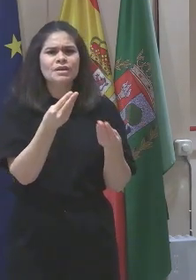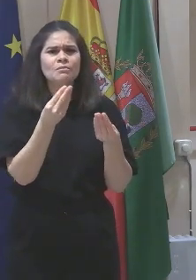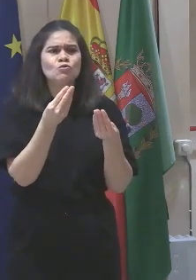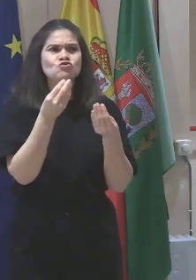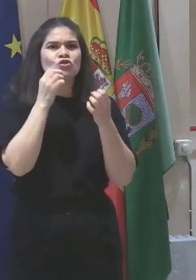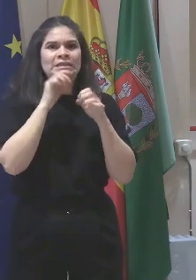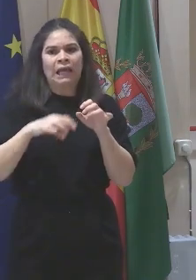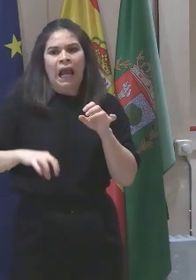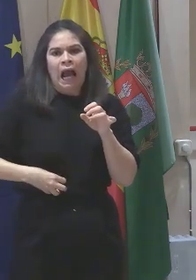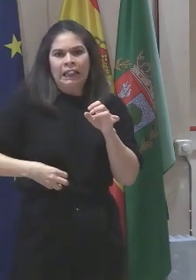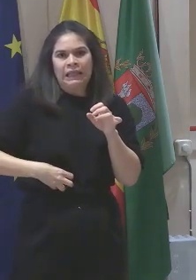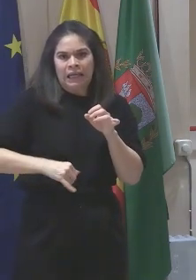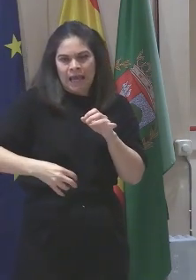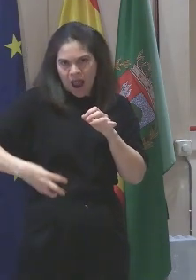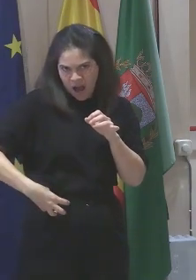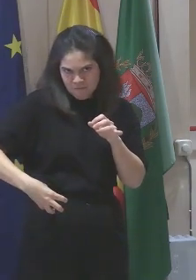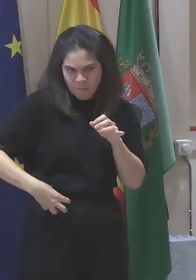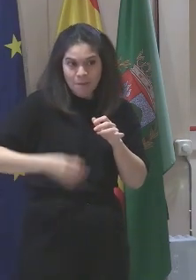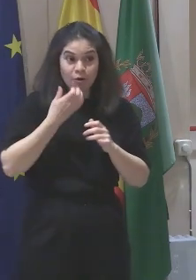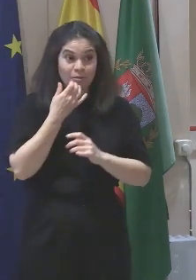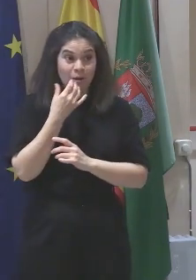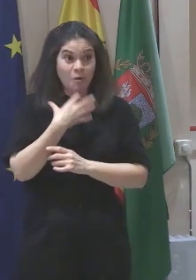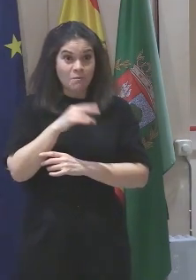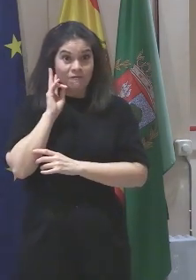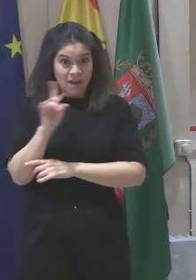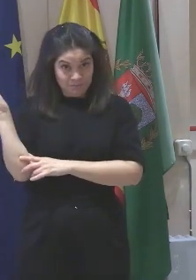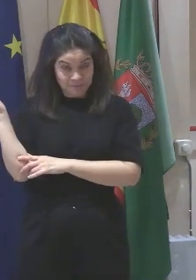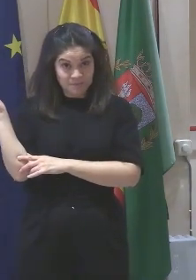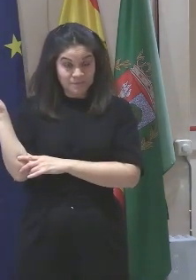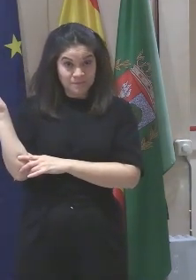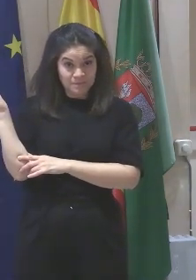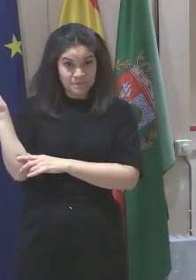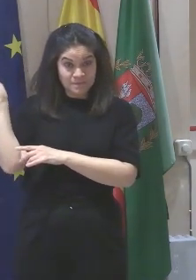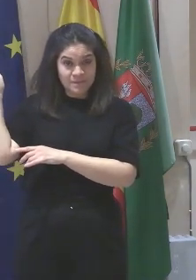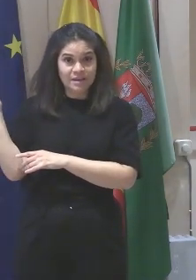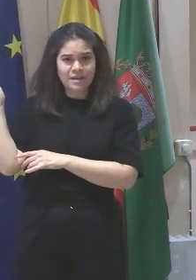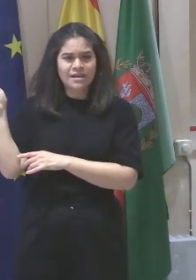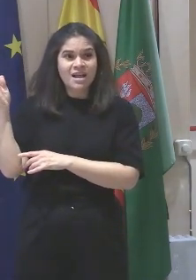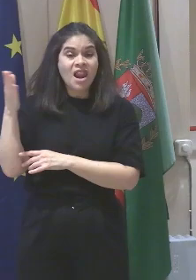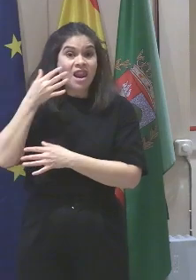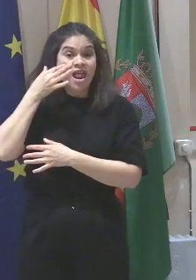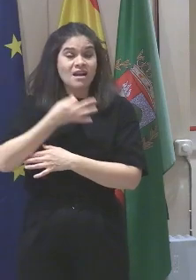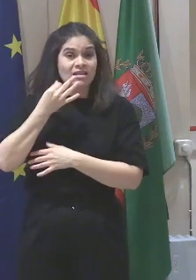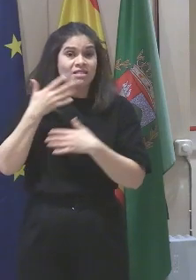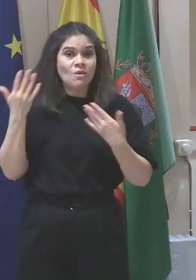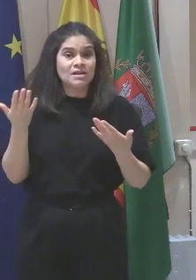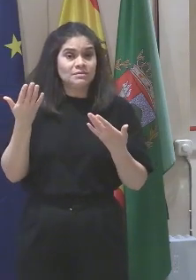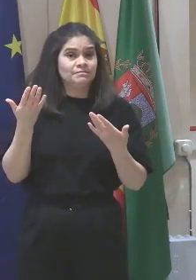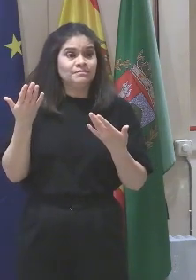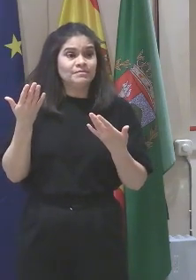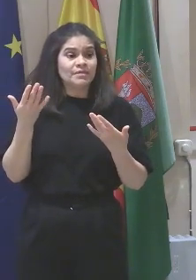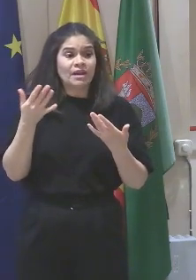sin catéter que tenga esta bomba, por ejemplo, que podemos ver aquí en la figura, la realidad sigue siendo que todavía